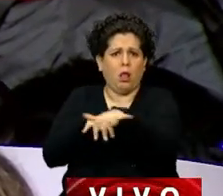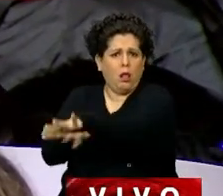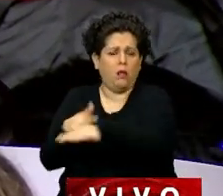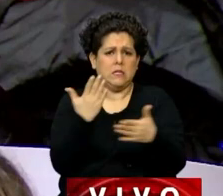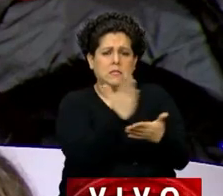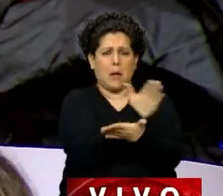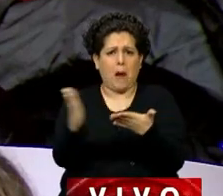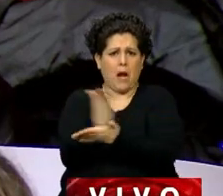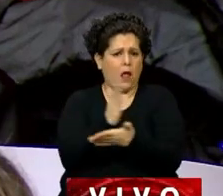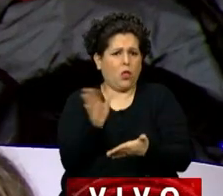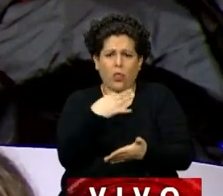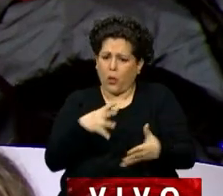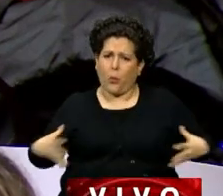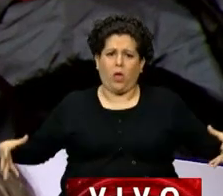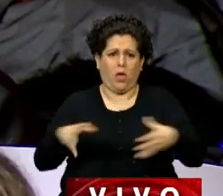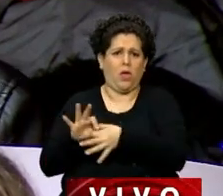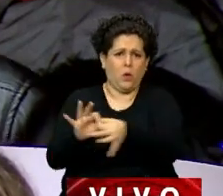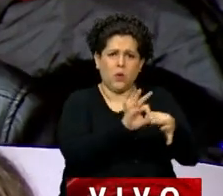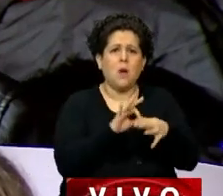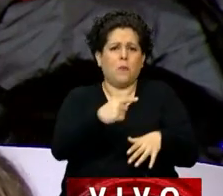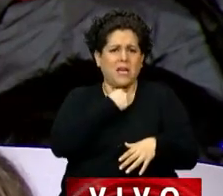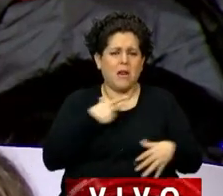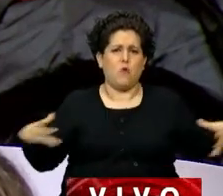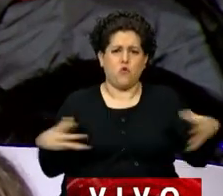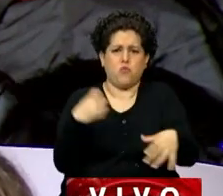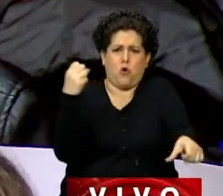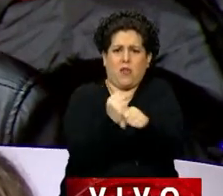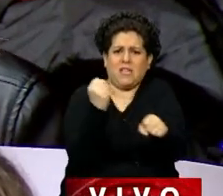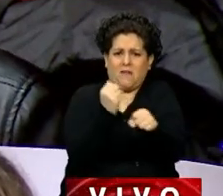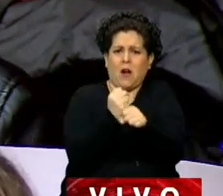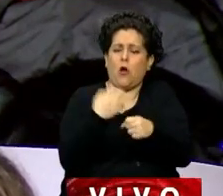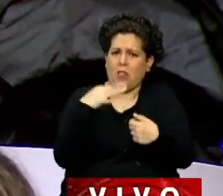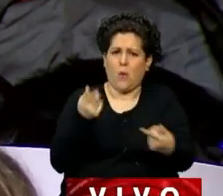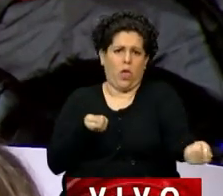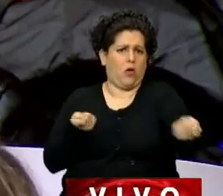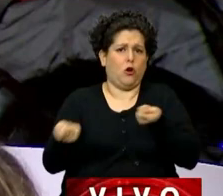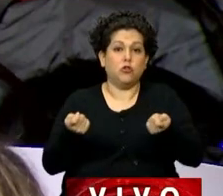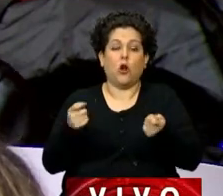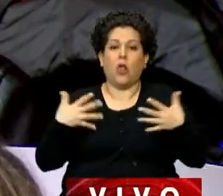presidente, queremos que la clase trabajadora tome el control. Hay que organizar esa fuerza y para